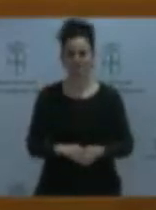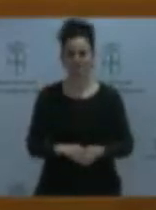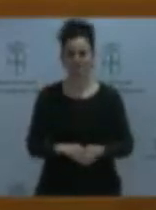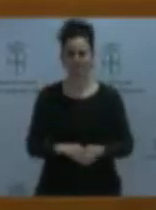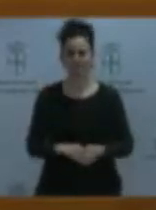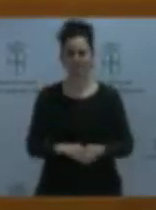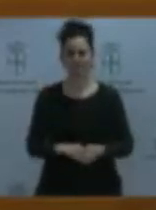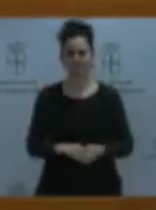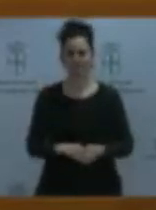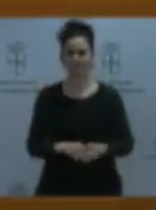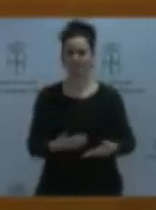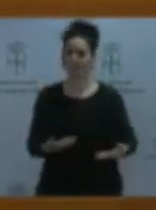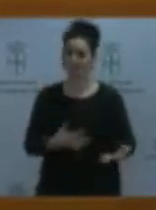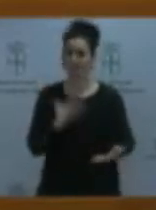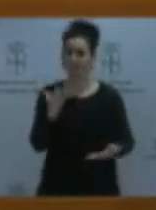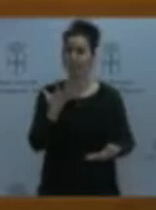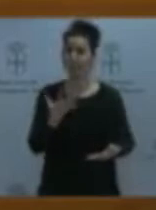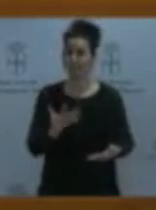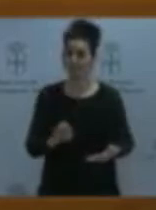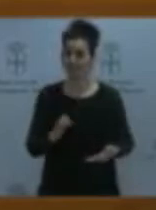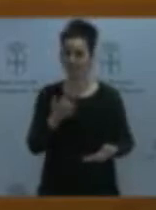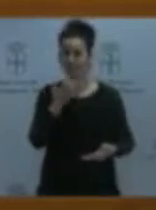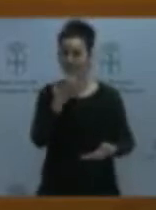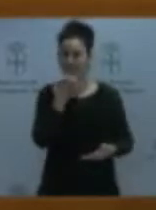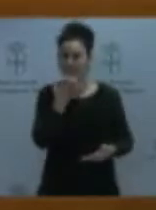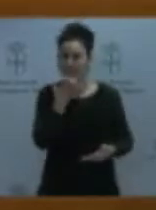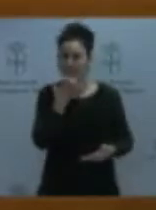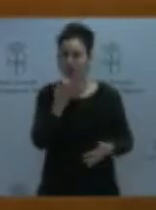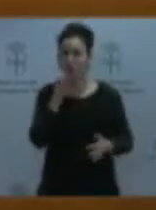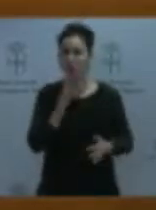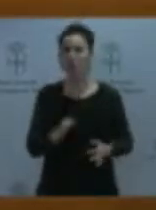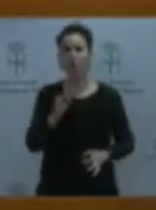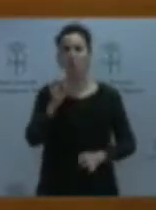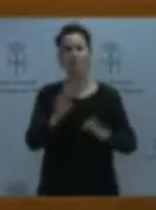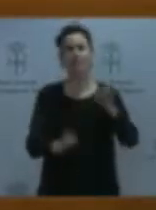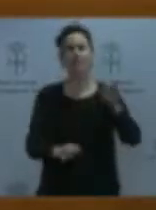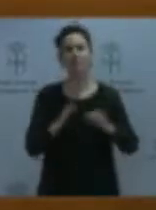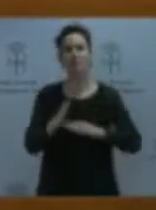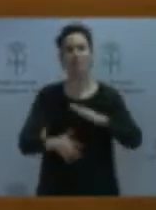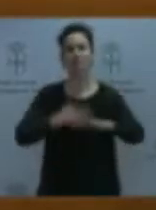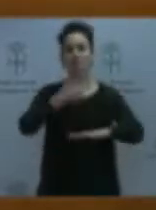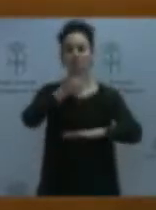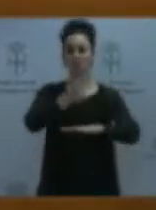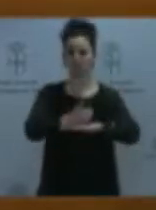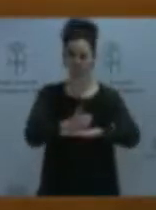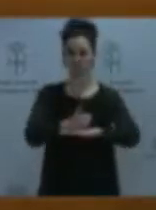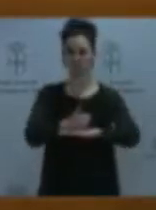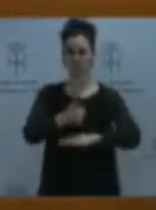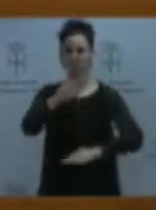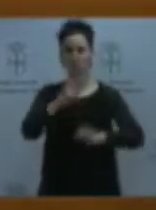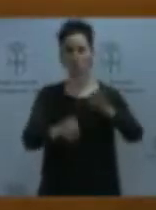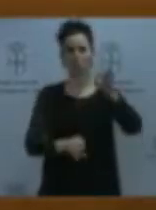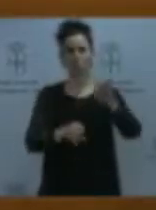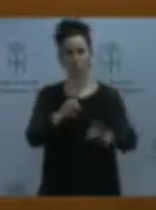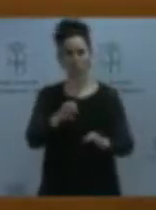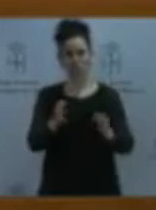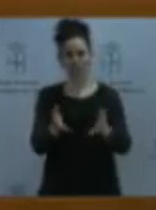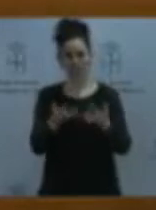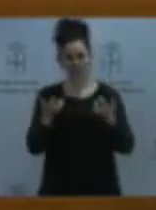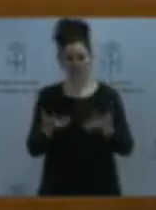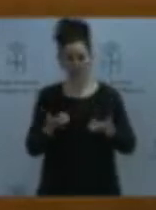les leo lo que dice el Tribunal Superior de Justicia, tengan a bien entender lo que aquí se